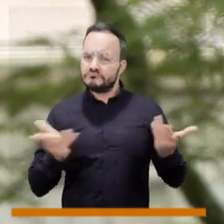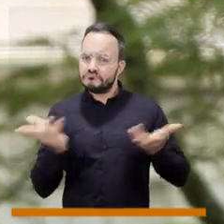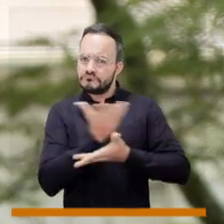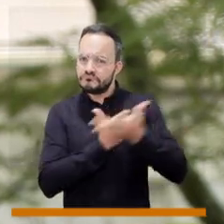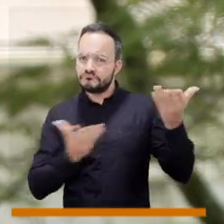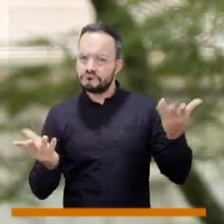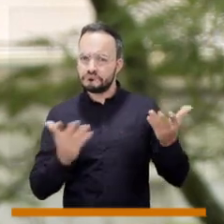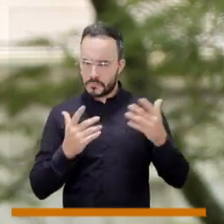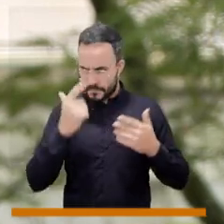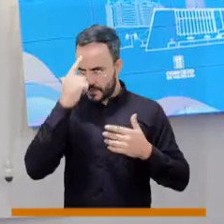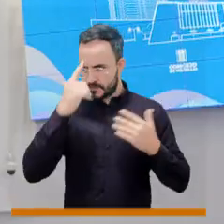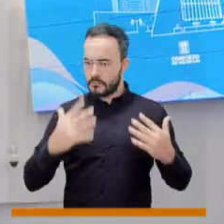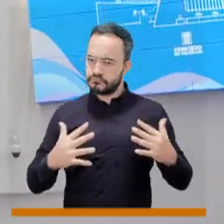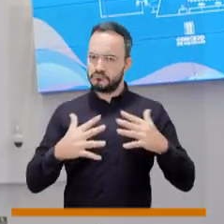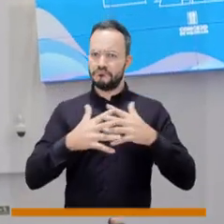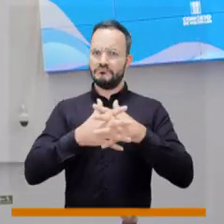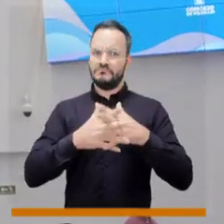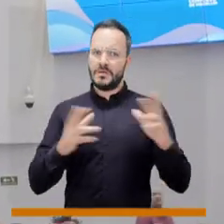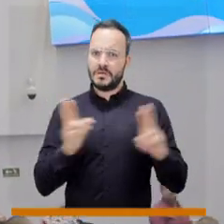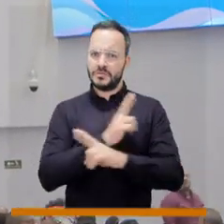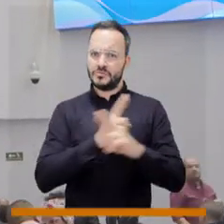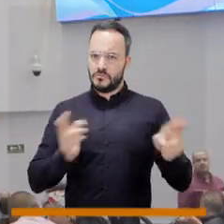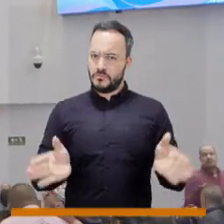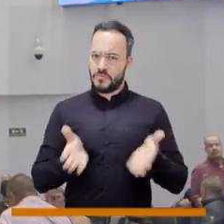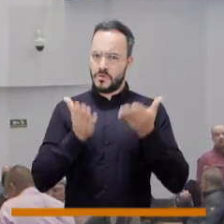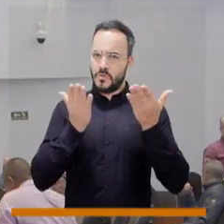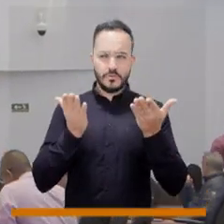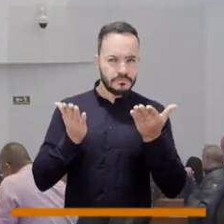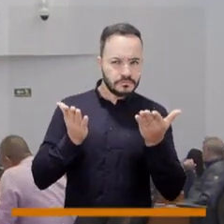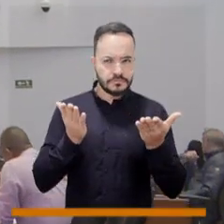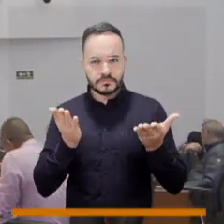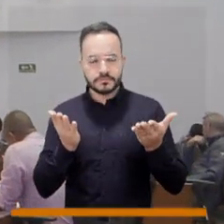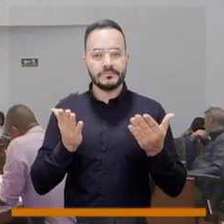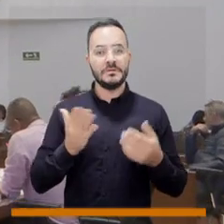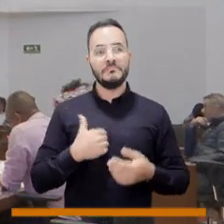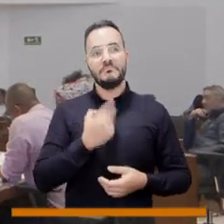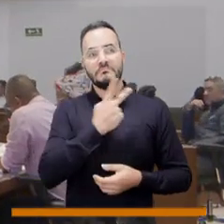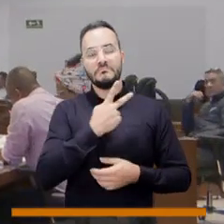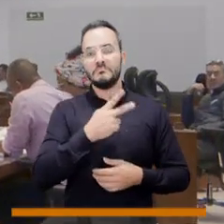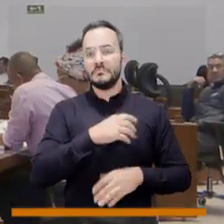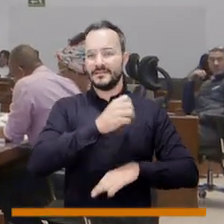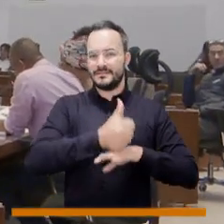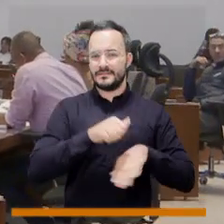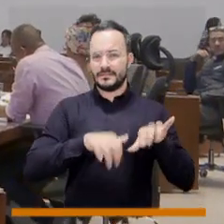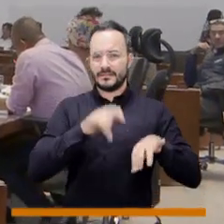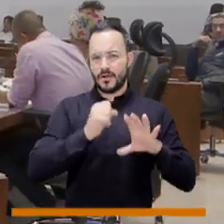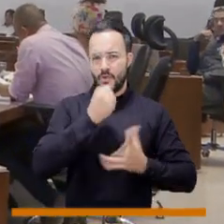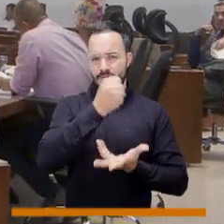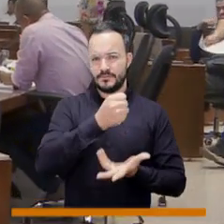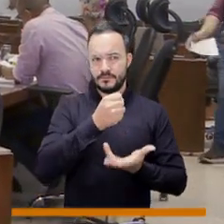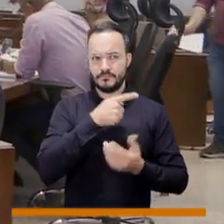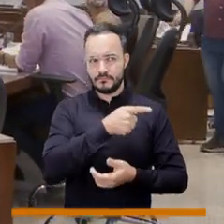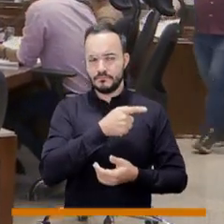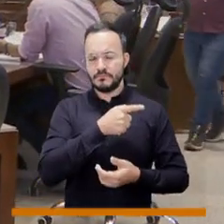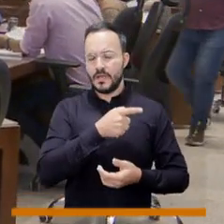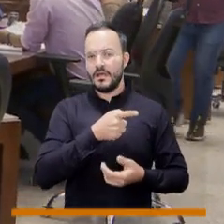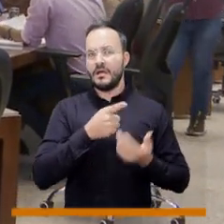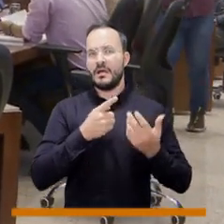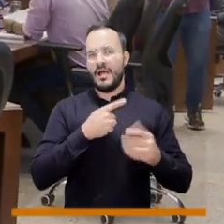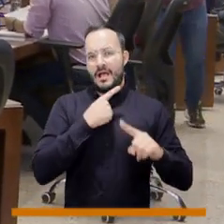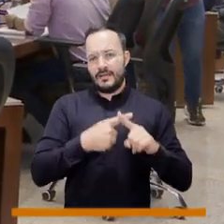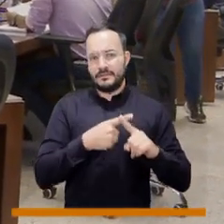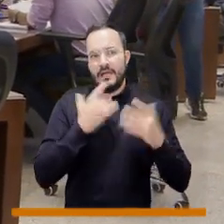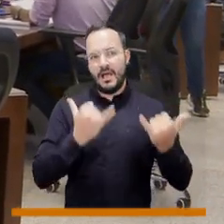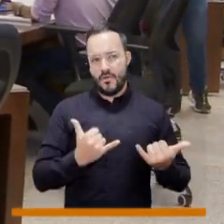relación podría mejorar un poco, entendiendo, digamos, que con el secretario de Hacienda,